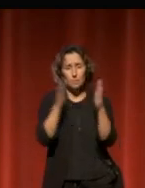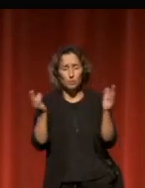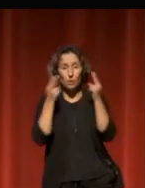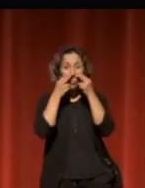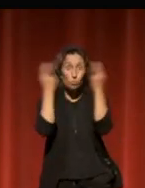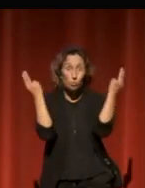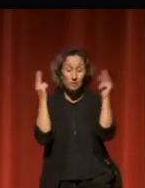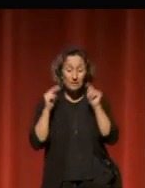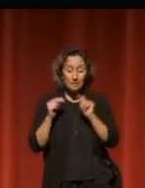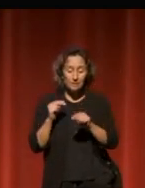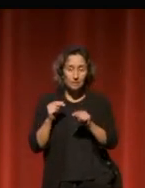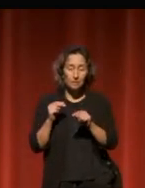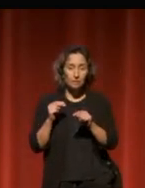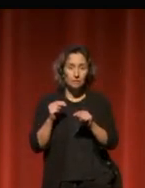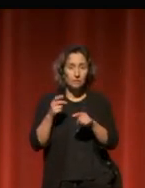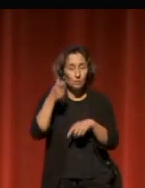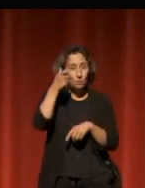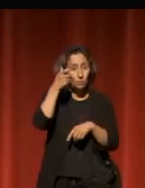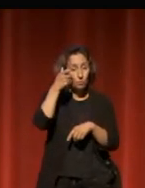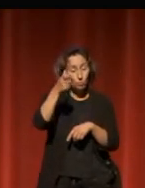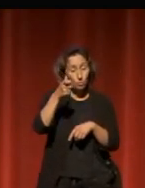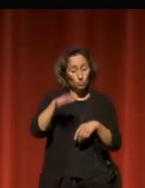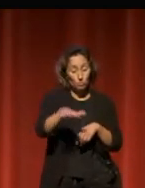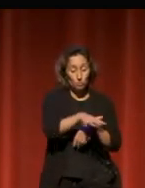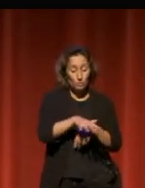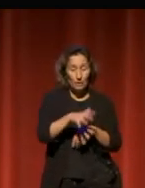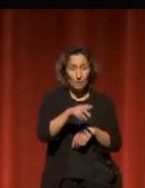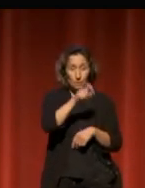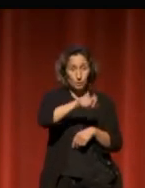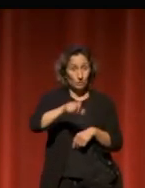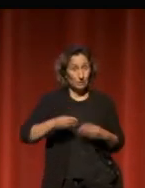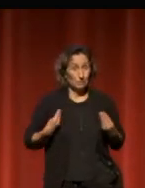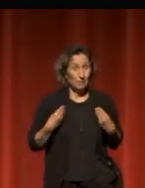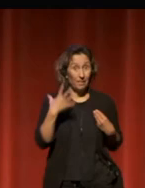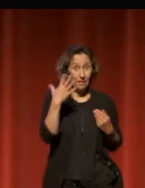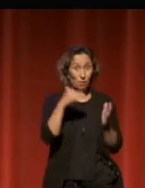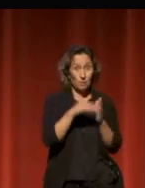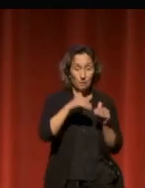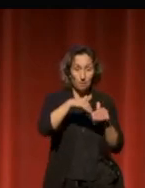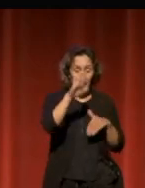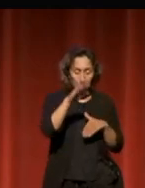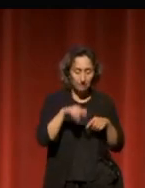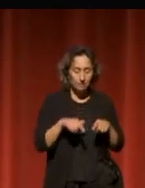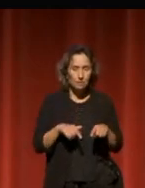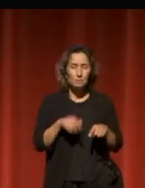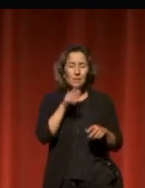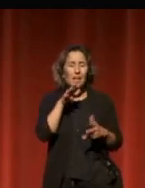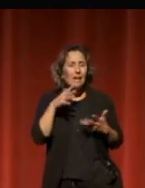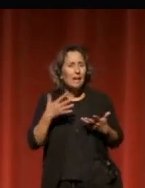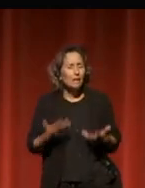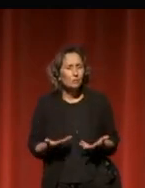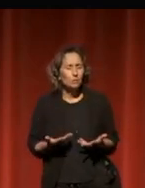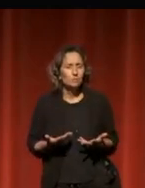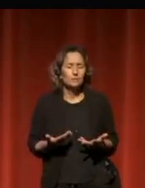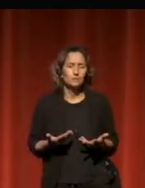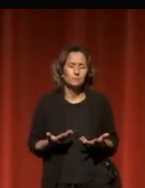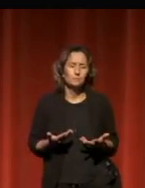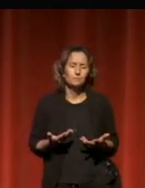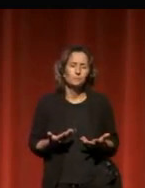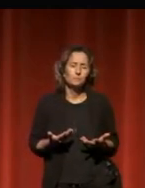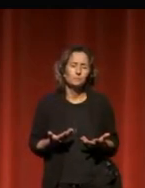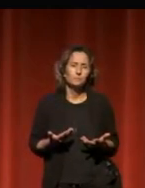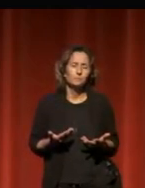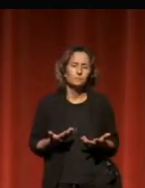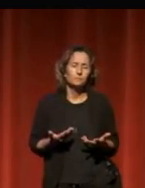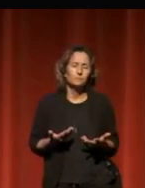para los municipios mayores de 5.000 habitantes. Pero en este momento nos estamos enfrentando a